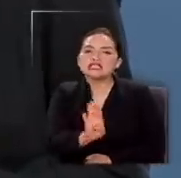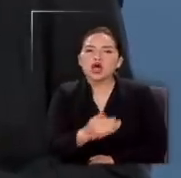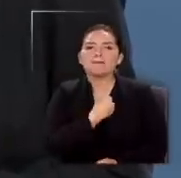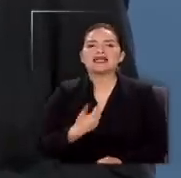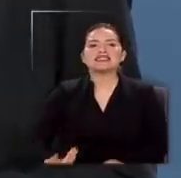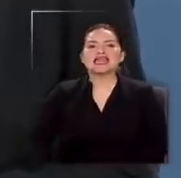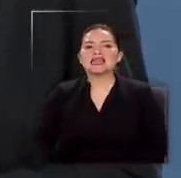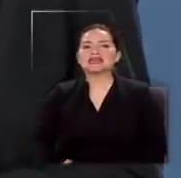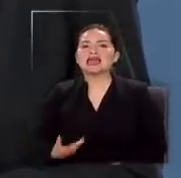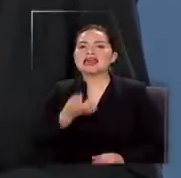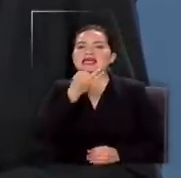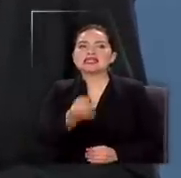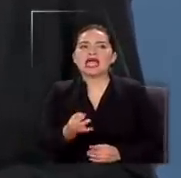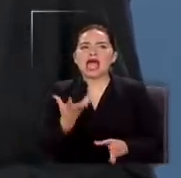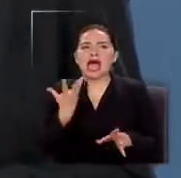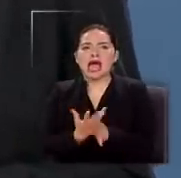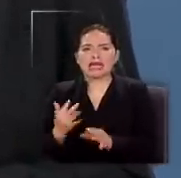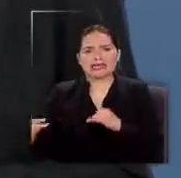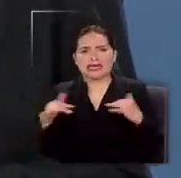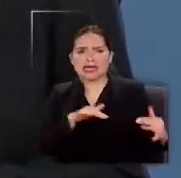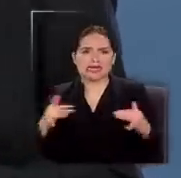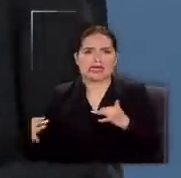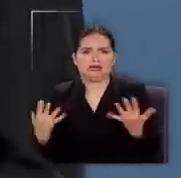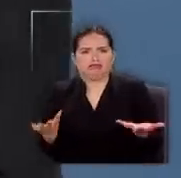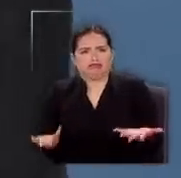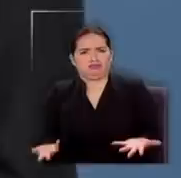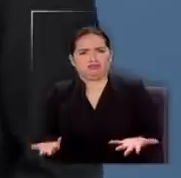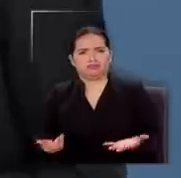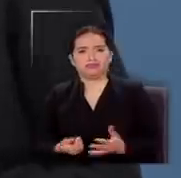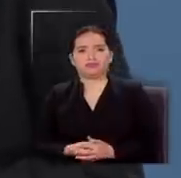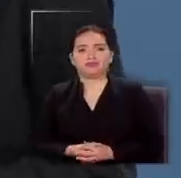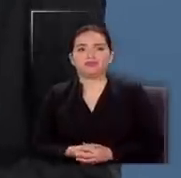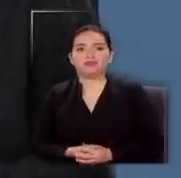presidente de la republica hable de que estamos en una guerra